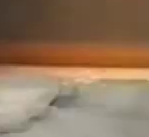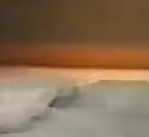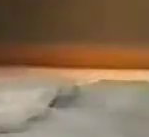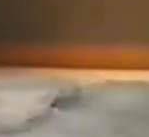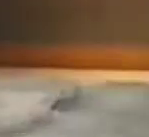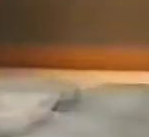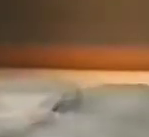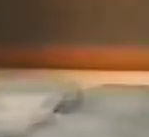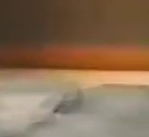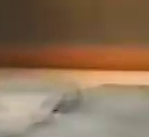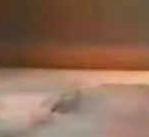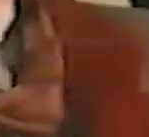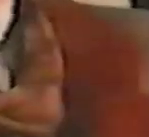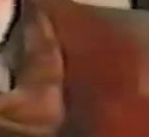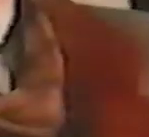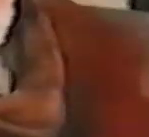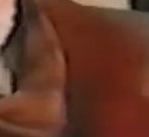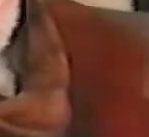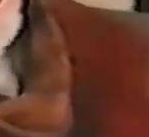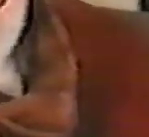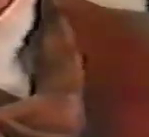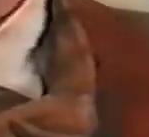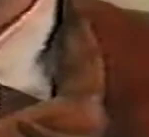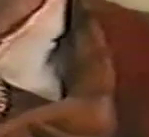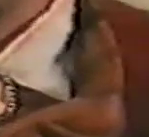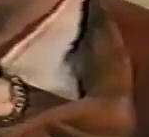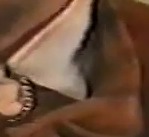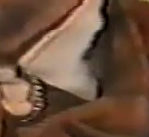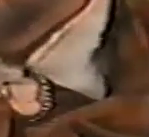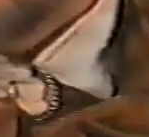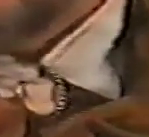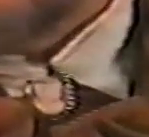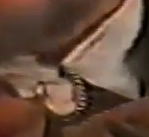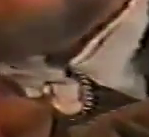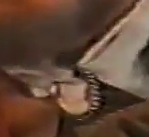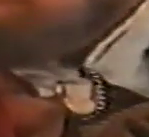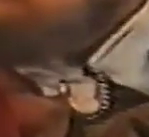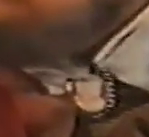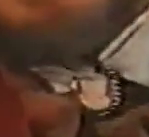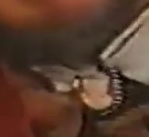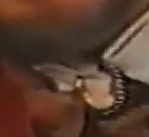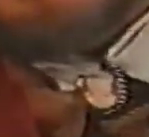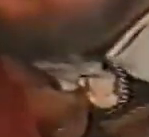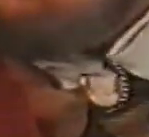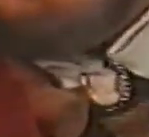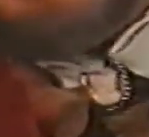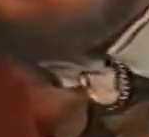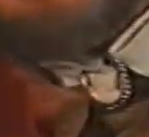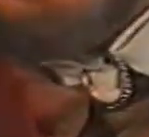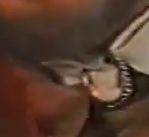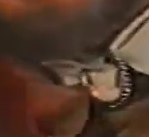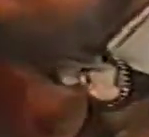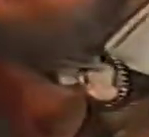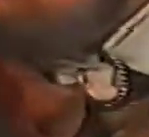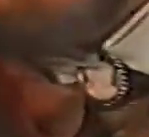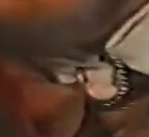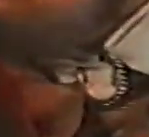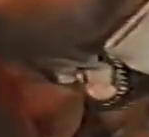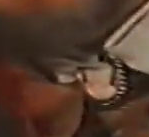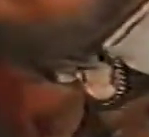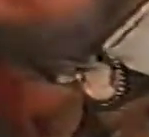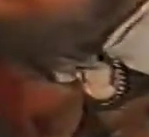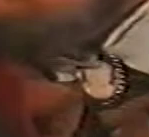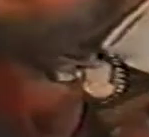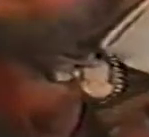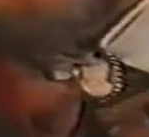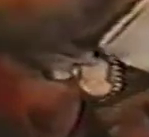vi. ¿Y la de hoy? Sí, Imagino que